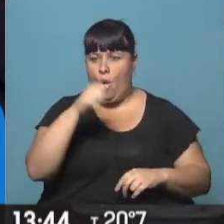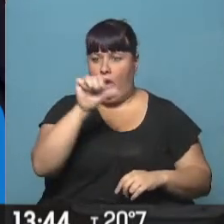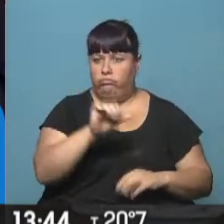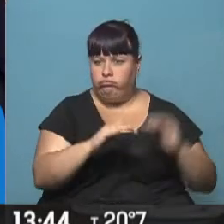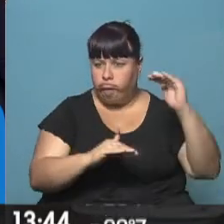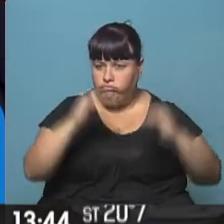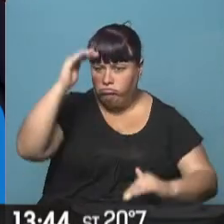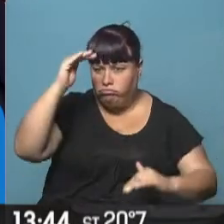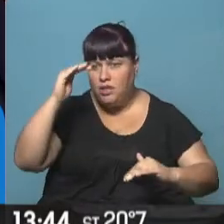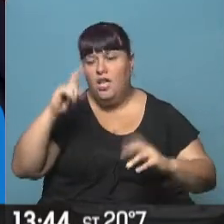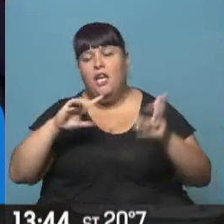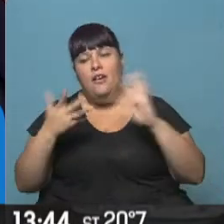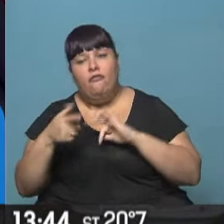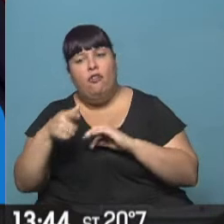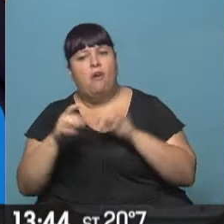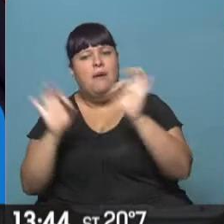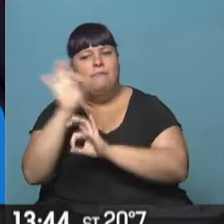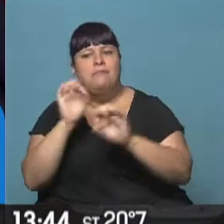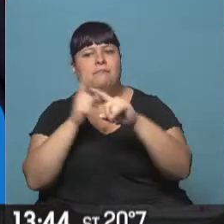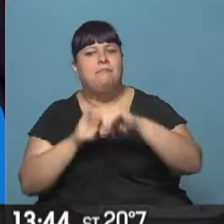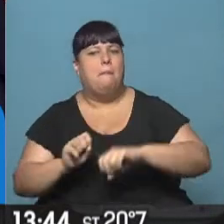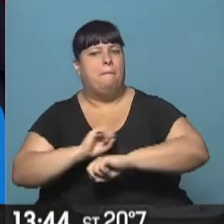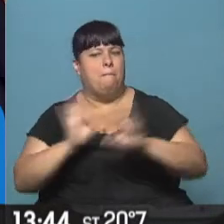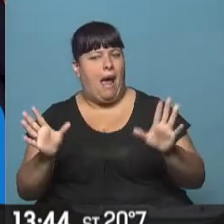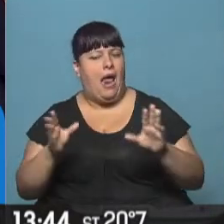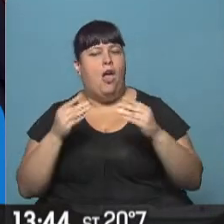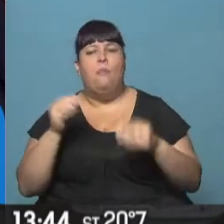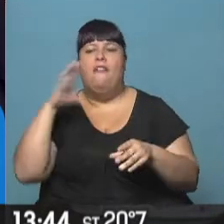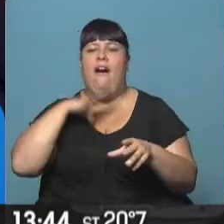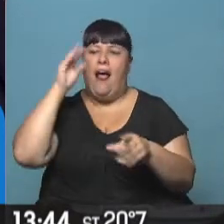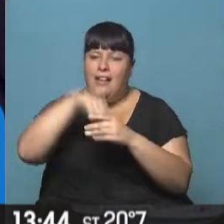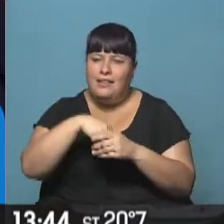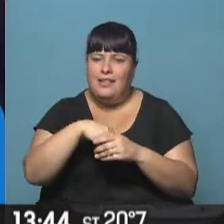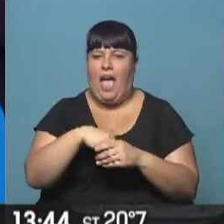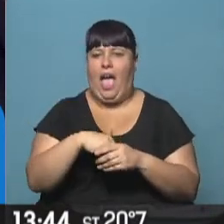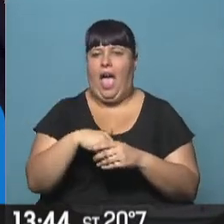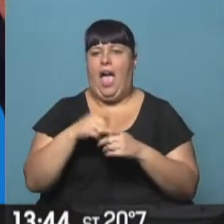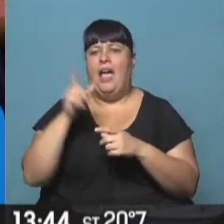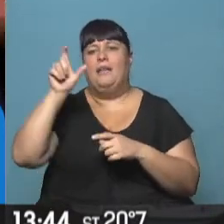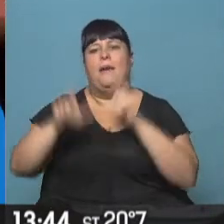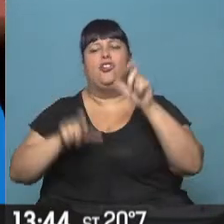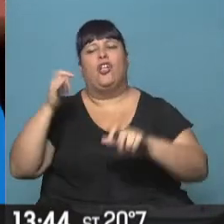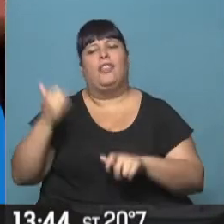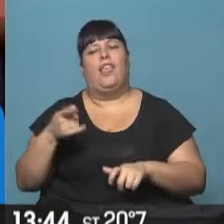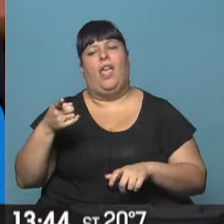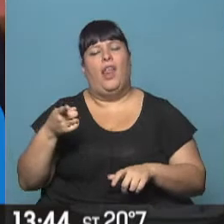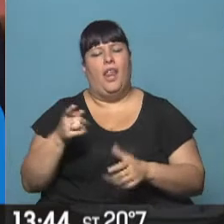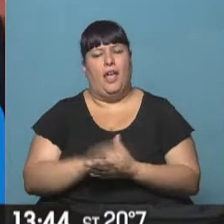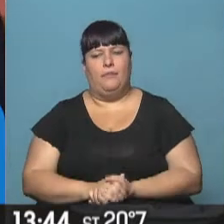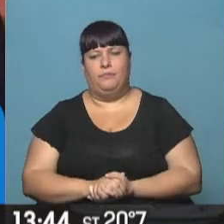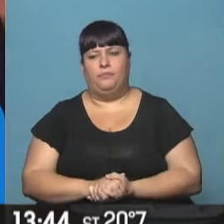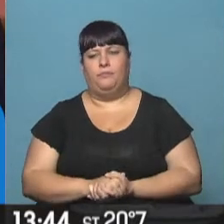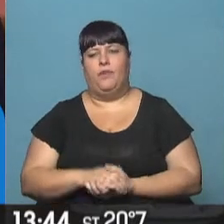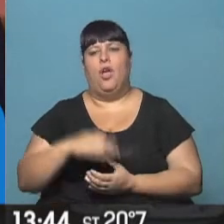caían, y además era una fórmula que estaba siendo mal computada, puesto que no incluía a los beneficiarios de